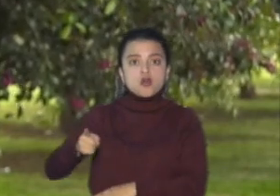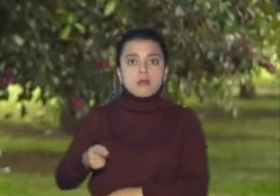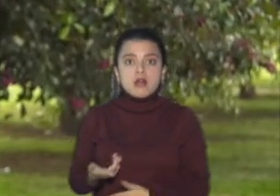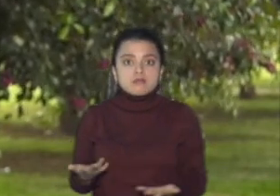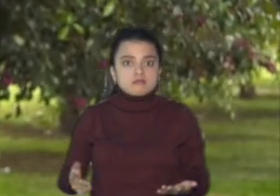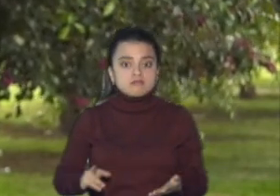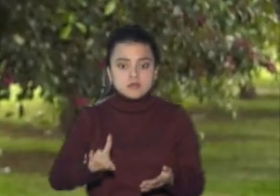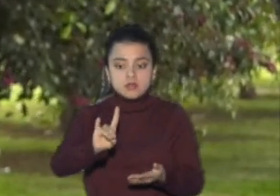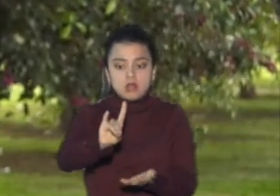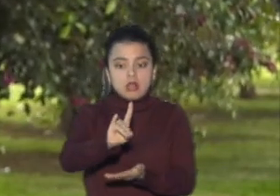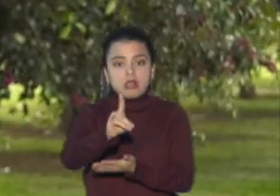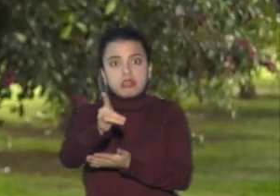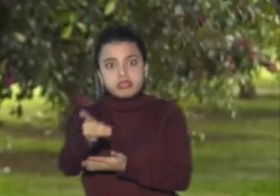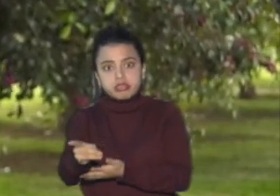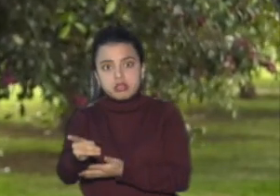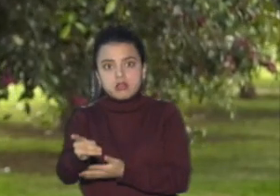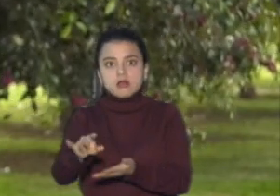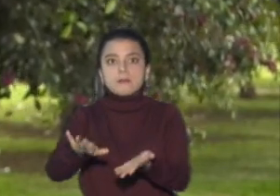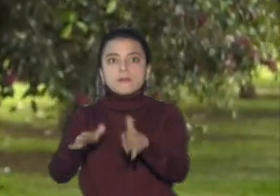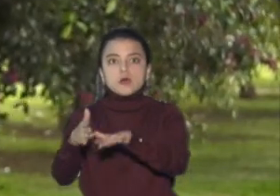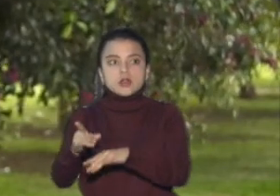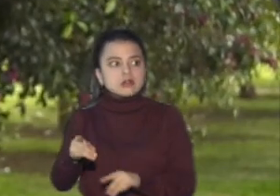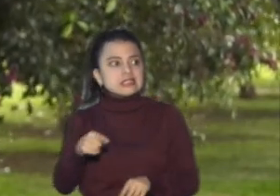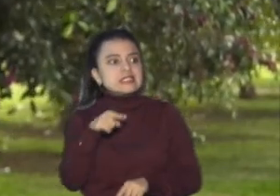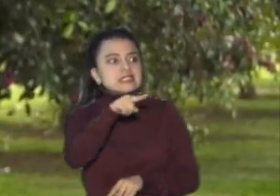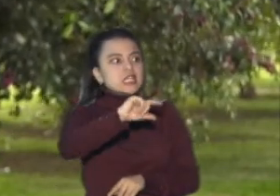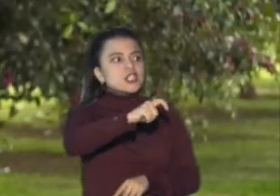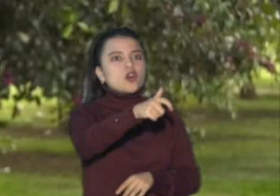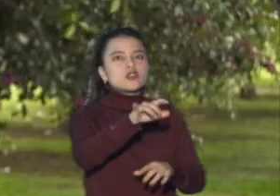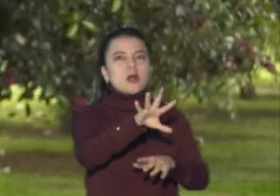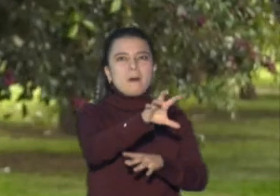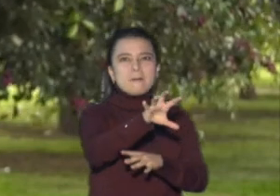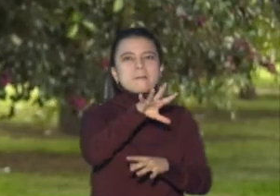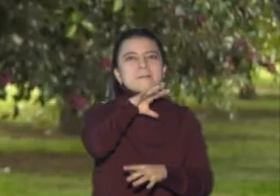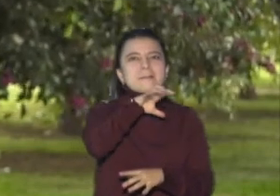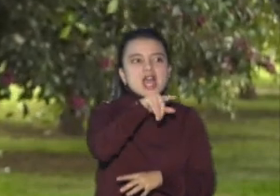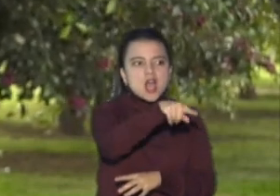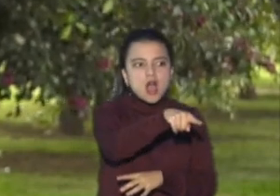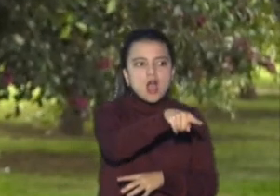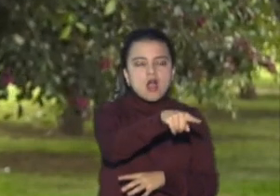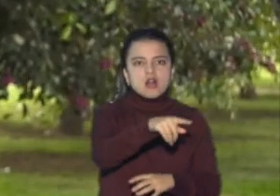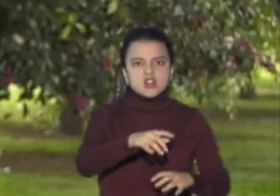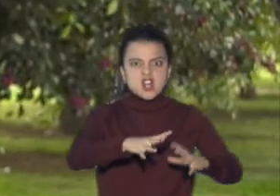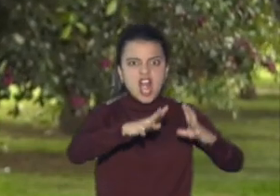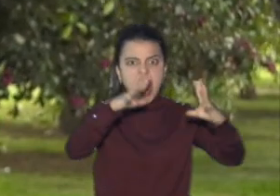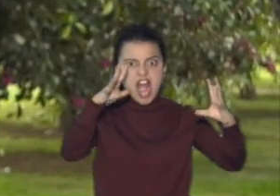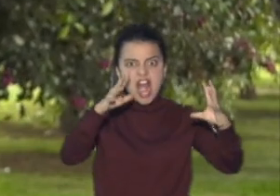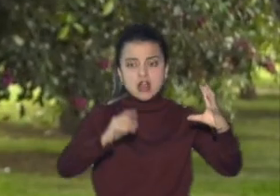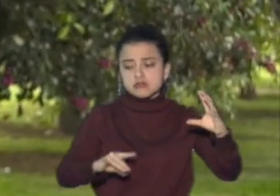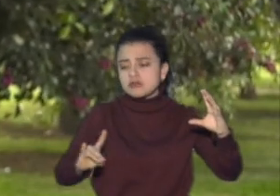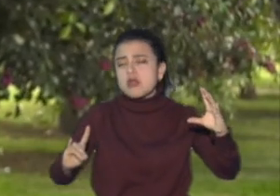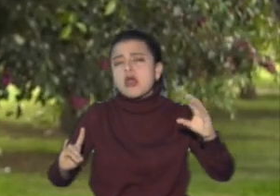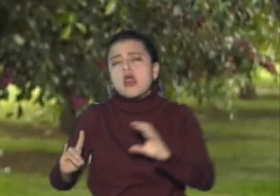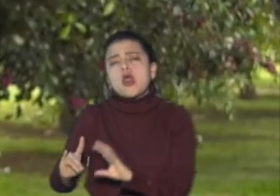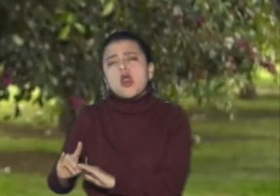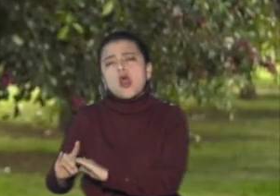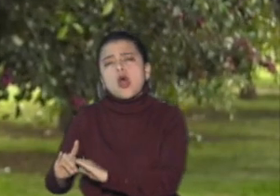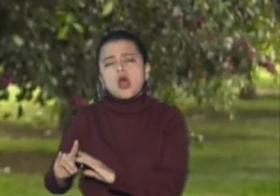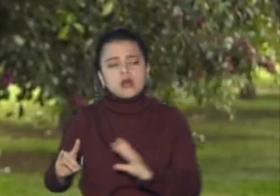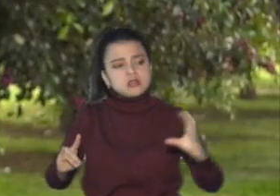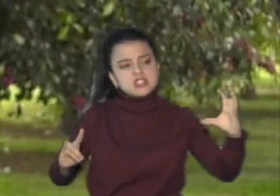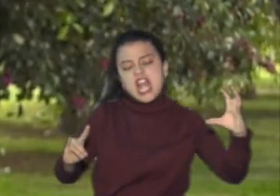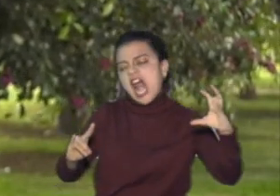fue donde otro canino mató a este perro, a este schnauzer llamado Tato. Entre tanto, CMI